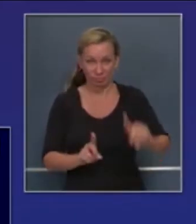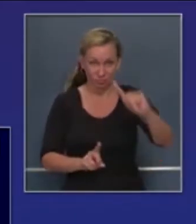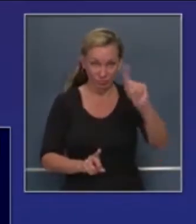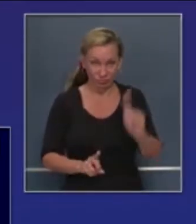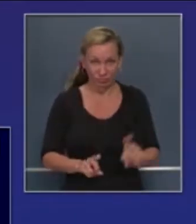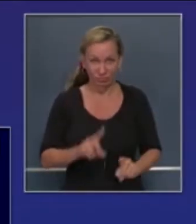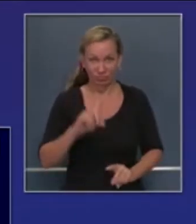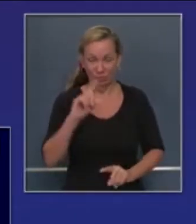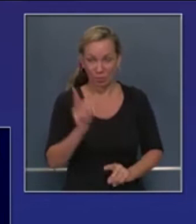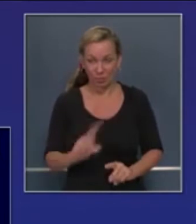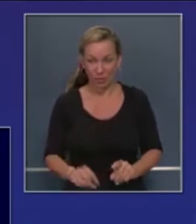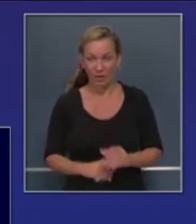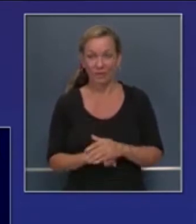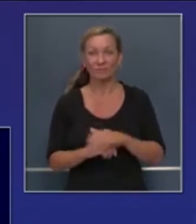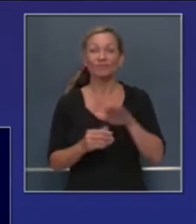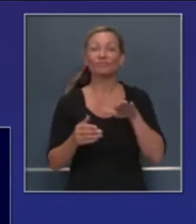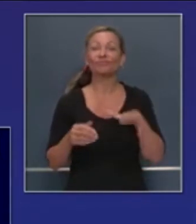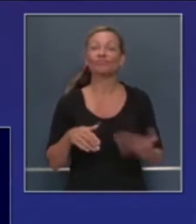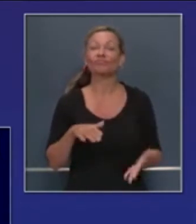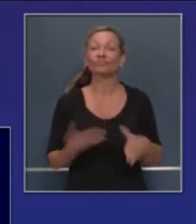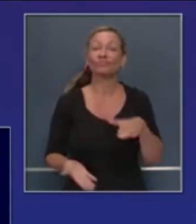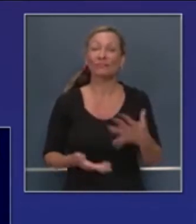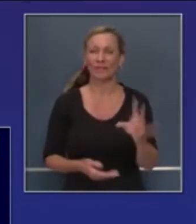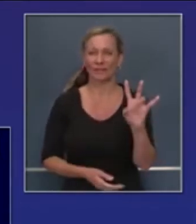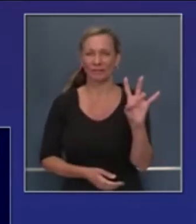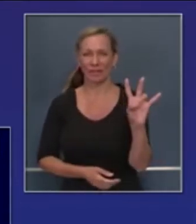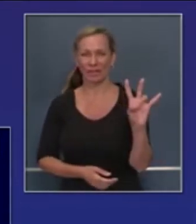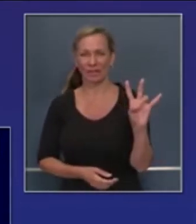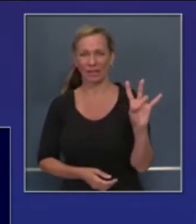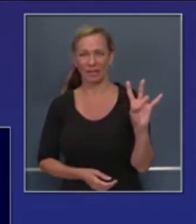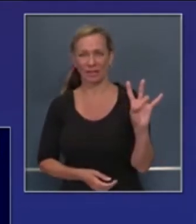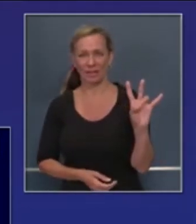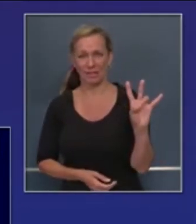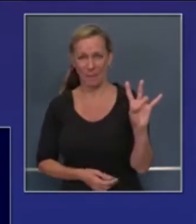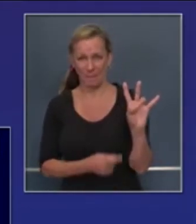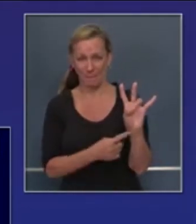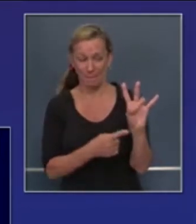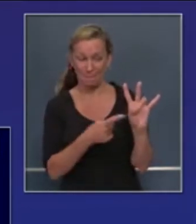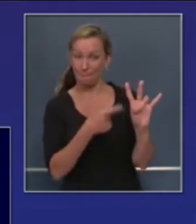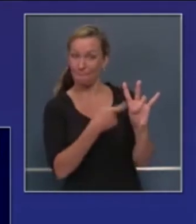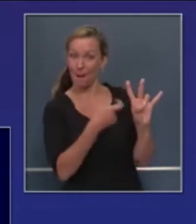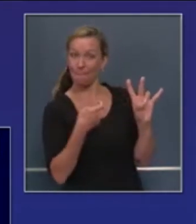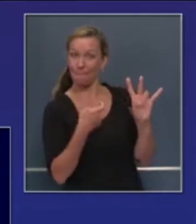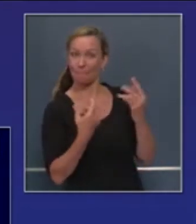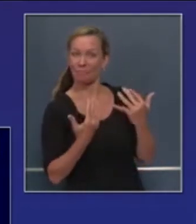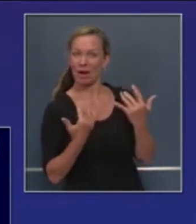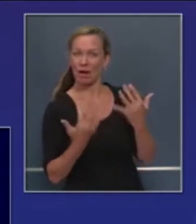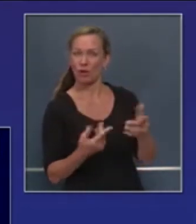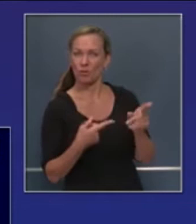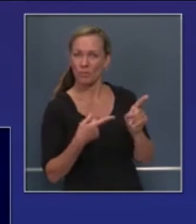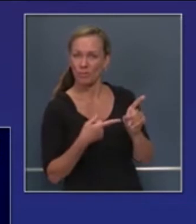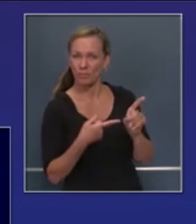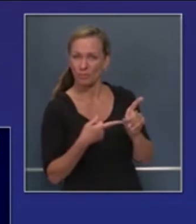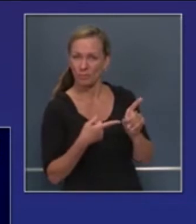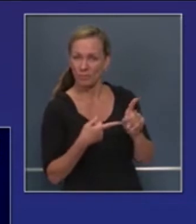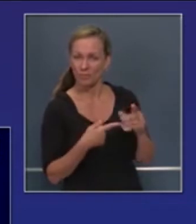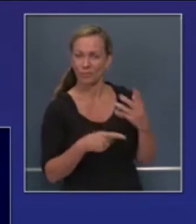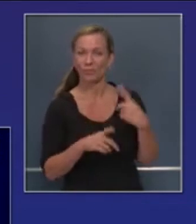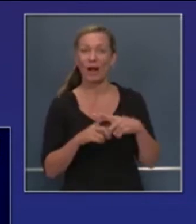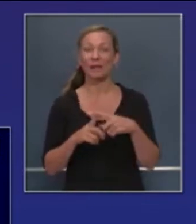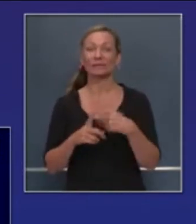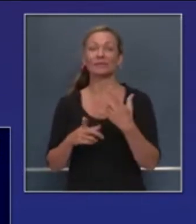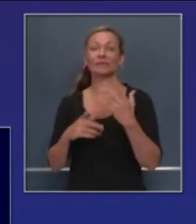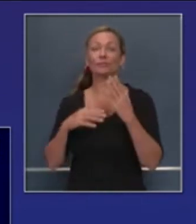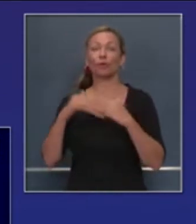Tristemente, a la fecha hemos perdido 7 vidas hasta ahora. Ante estos últimos incendios, solo quiero señalar que este es el número de